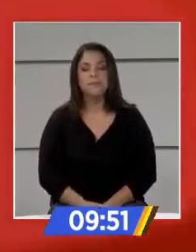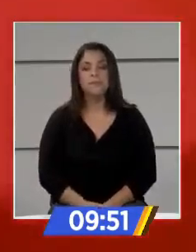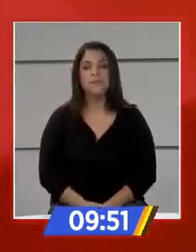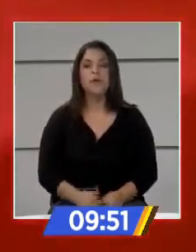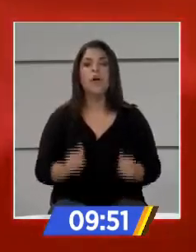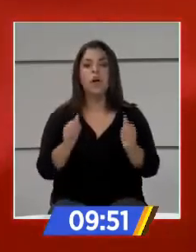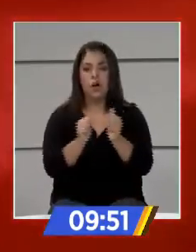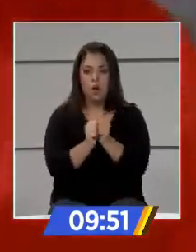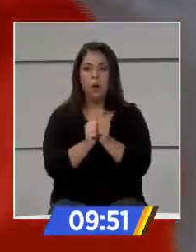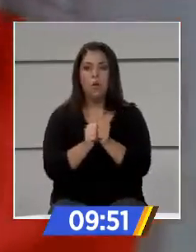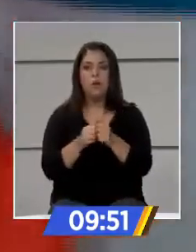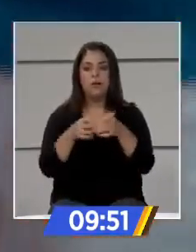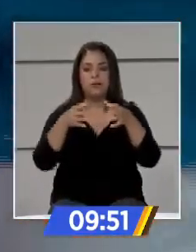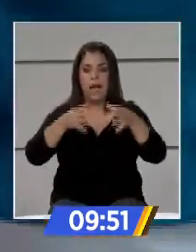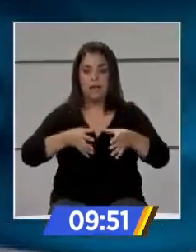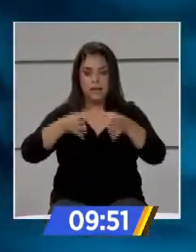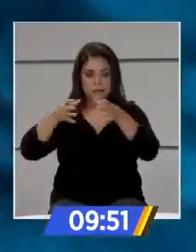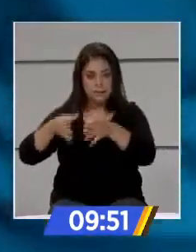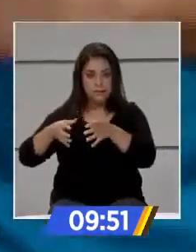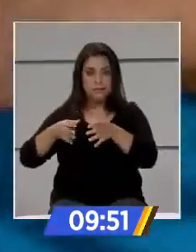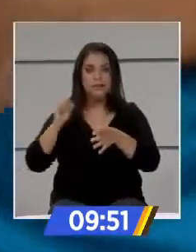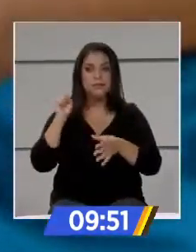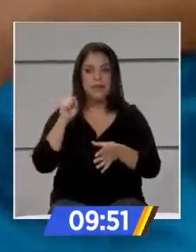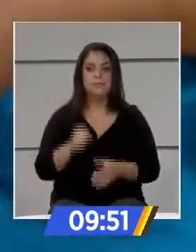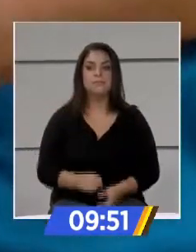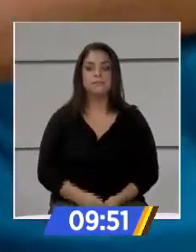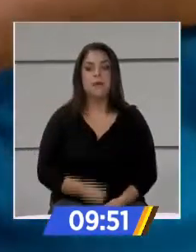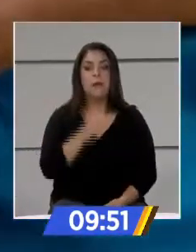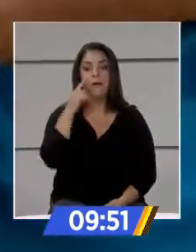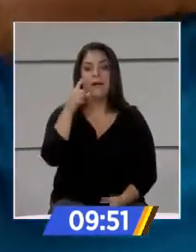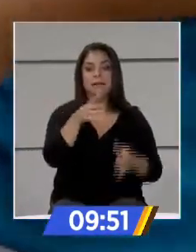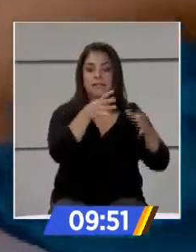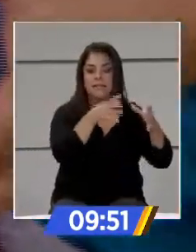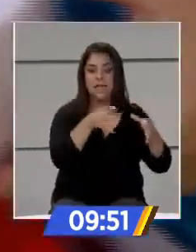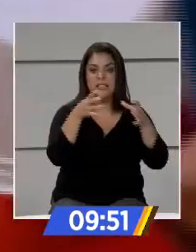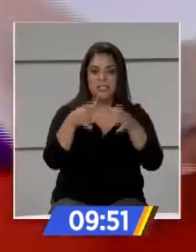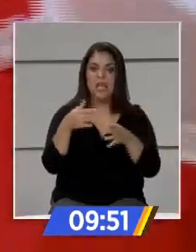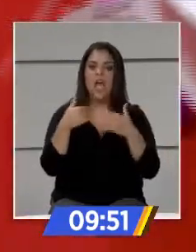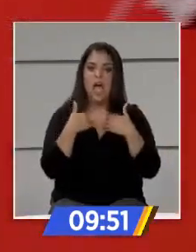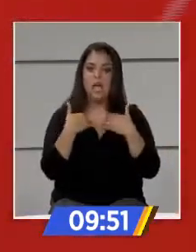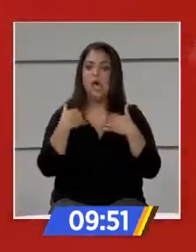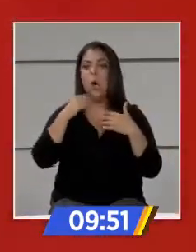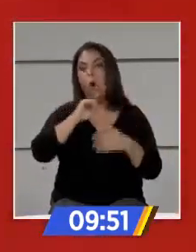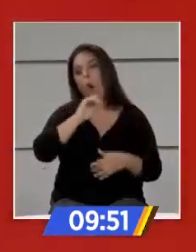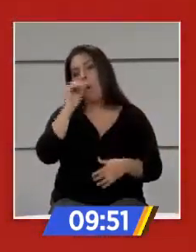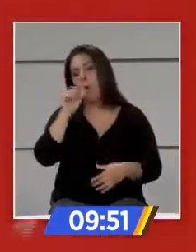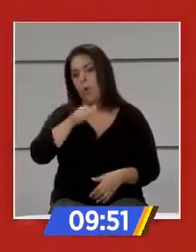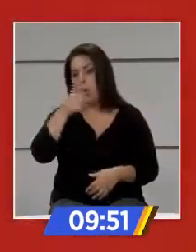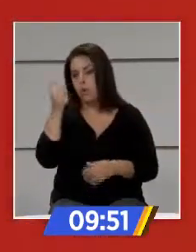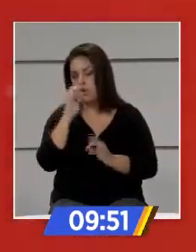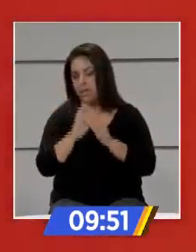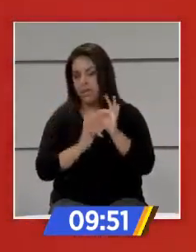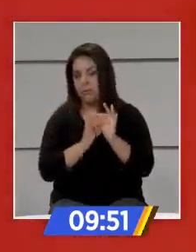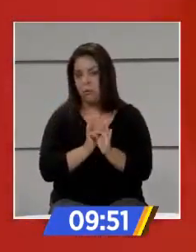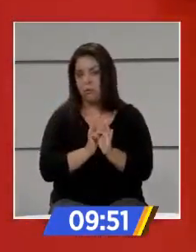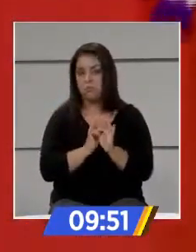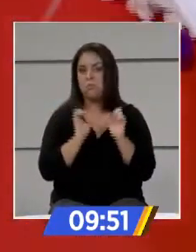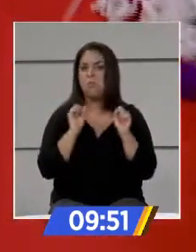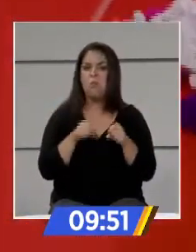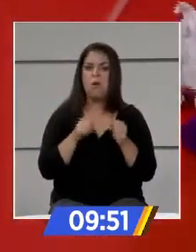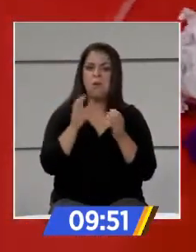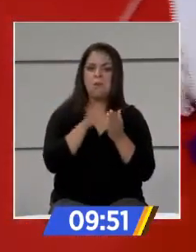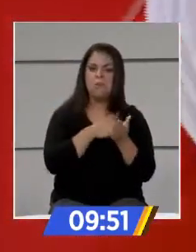tazas, con nuestras tazas. Ajá. Okay. Porque estas tacillas generalmente hay, o si tienen algún otro tipo, yo aquí también traje el rollo. Pueden ser de mantequilla.